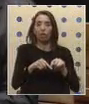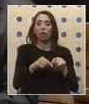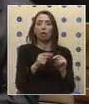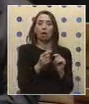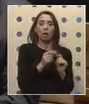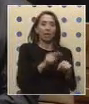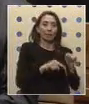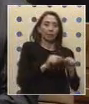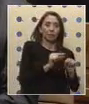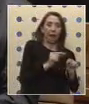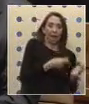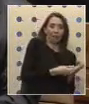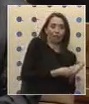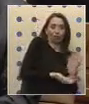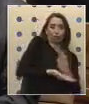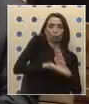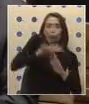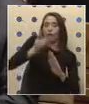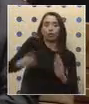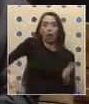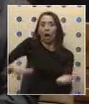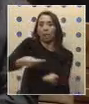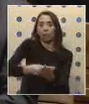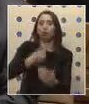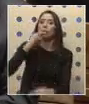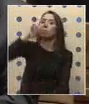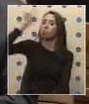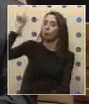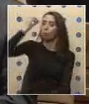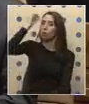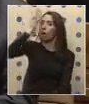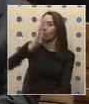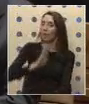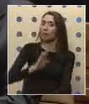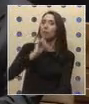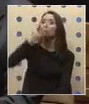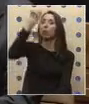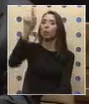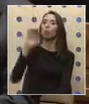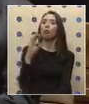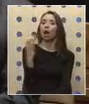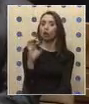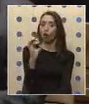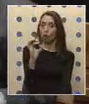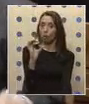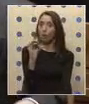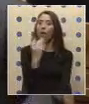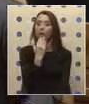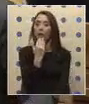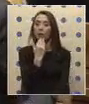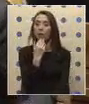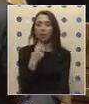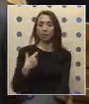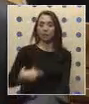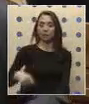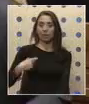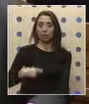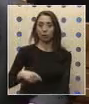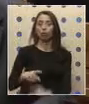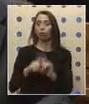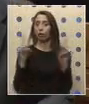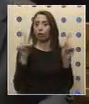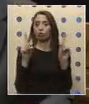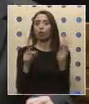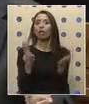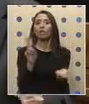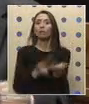no aportan nada a la ciudad. Preguntémosle a los brasileros, preguntémosle a los colombianos, por no hablar incluso de Estados Unidos, que tiene otro tratamiento, el